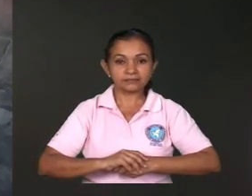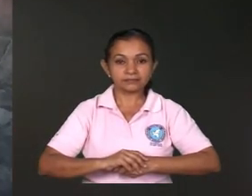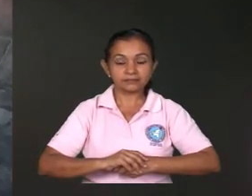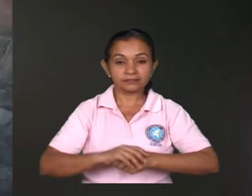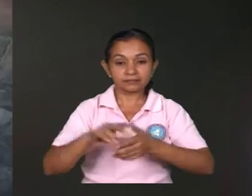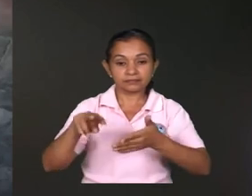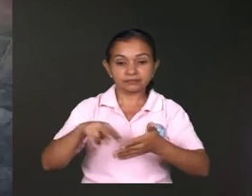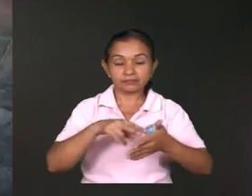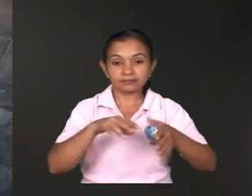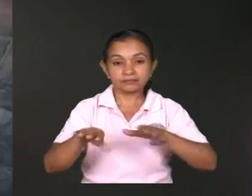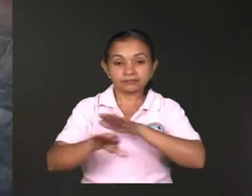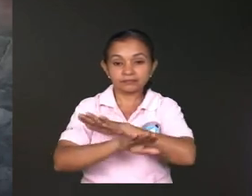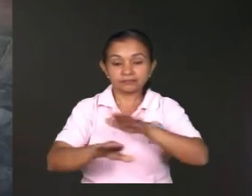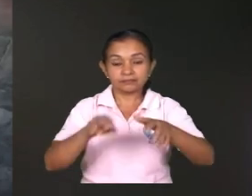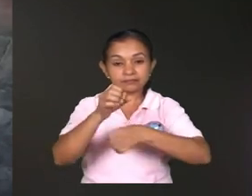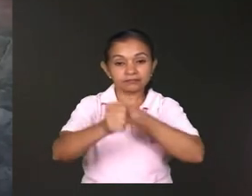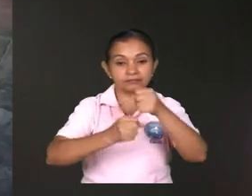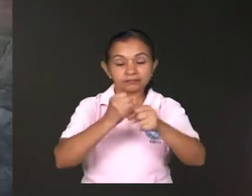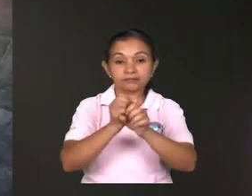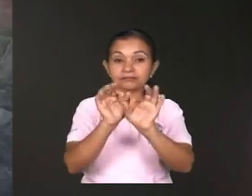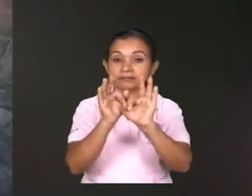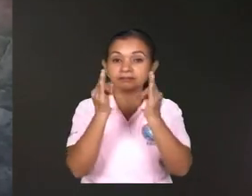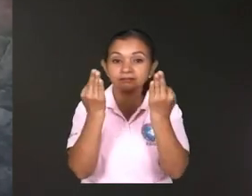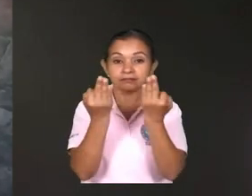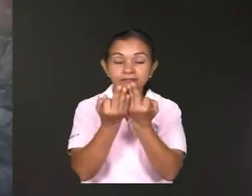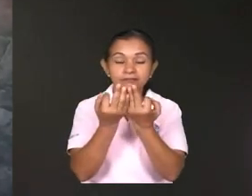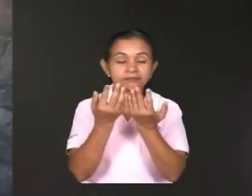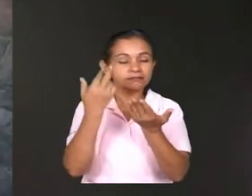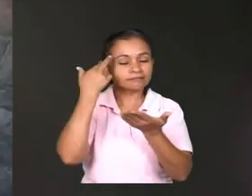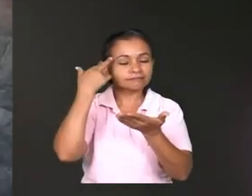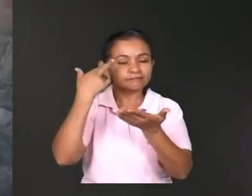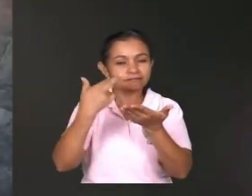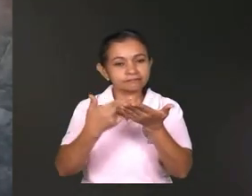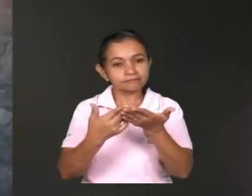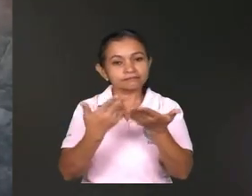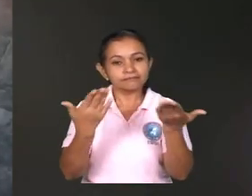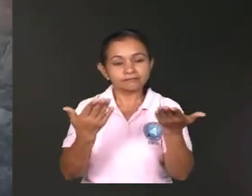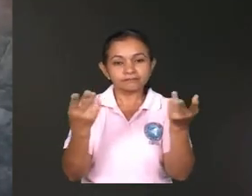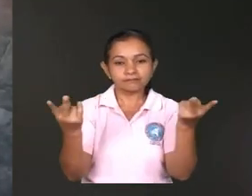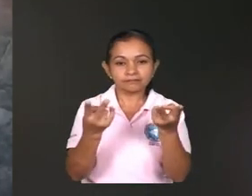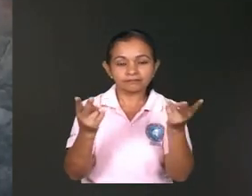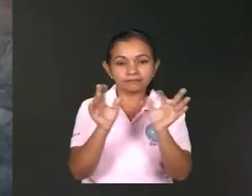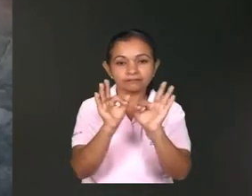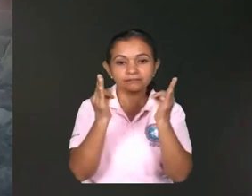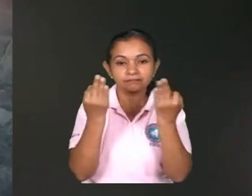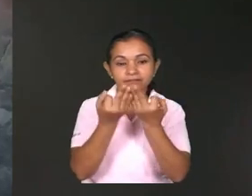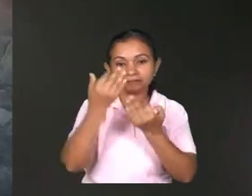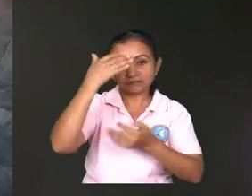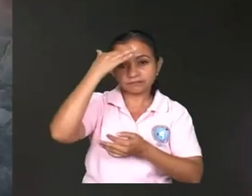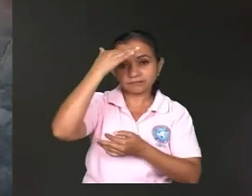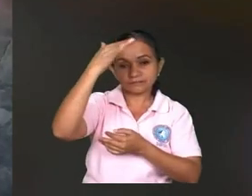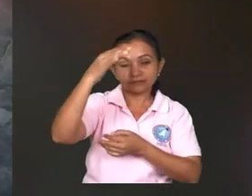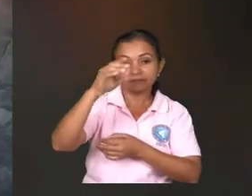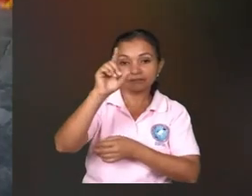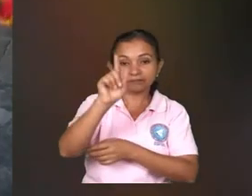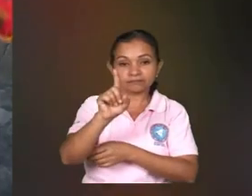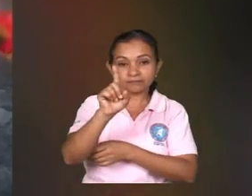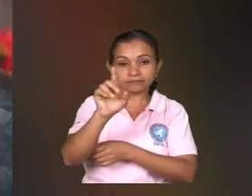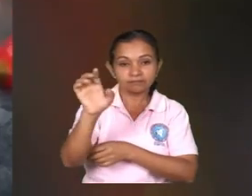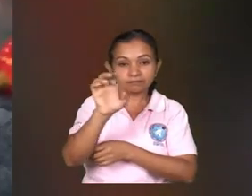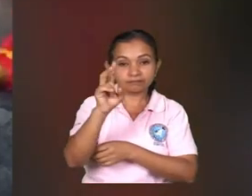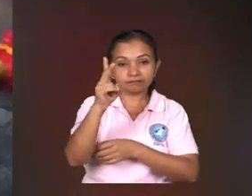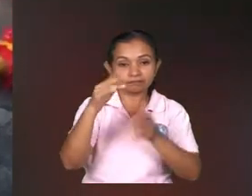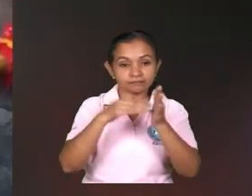Las fiestas de fin de año en familia siempre dejan buenos recuerdos. Así vivió una familia de México el primer día del